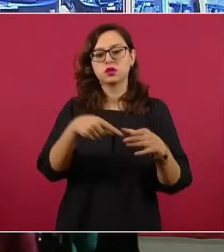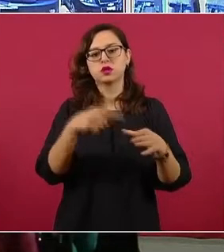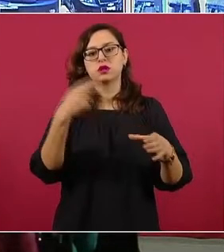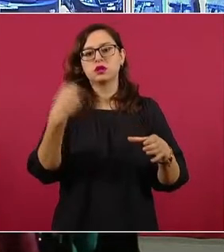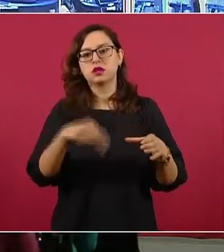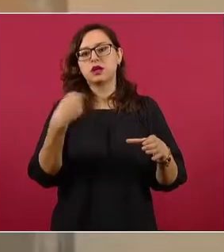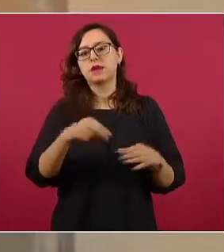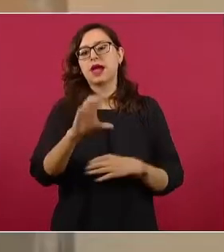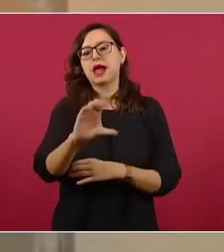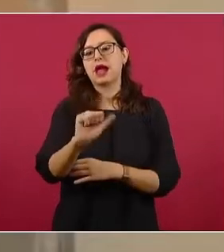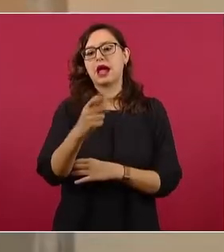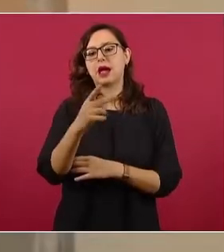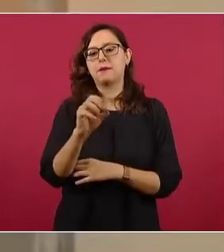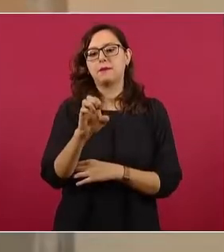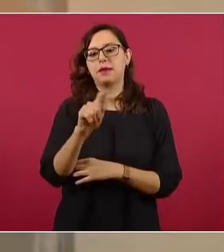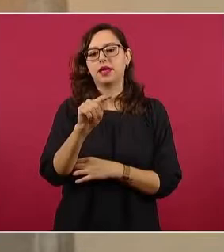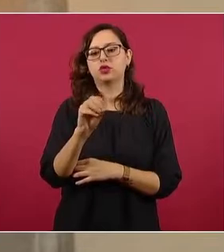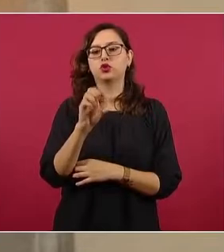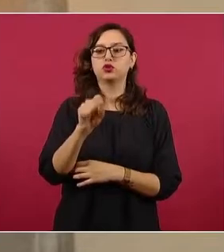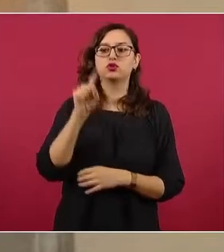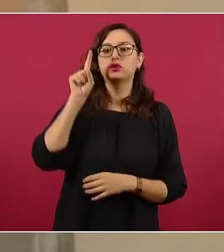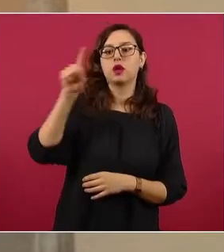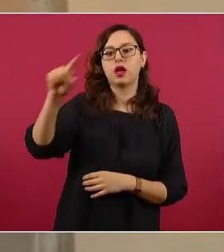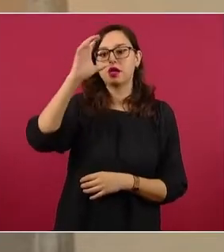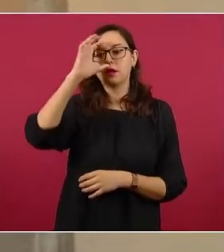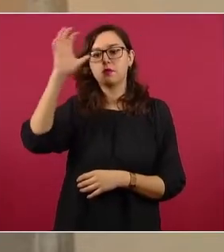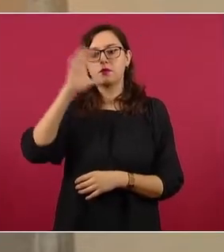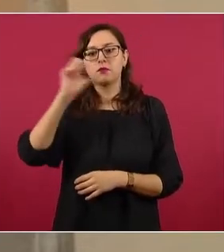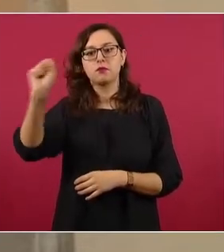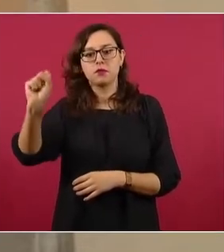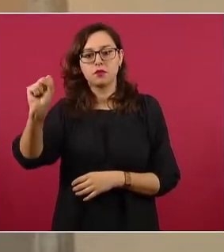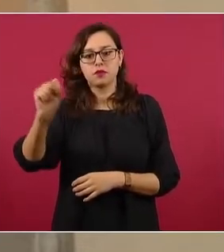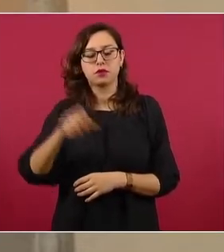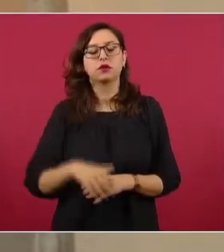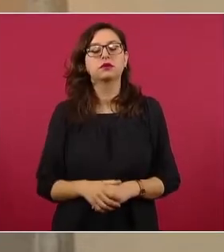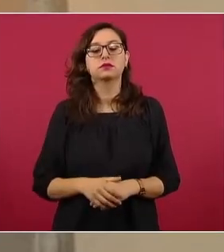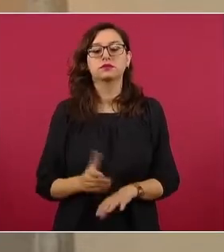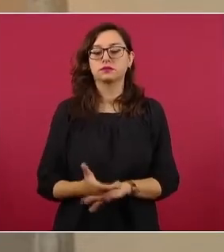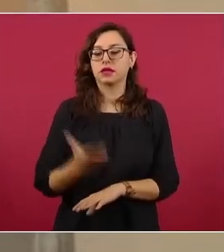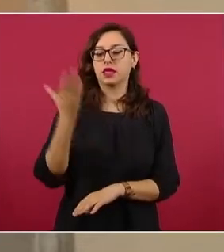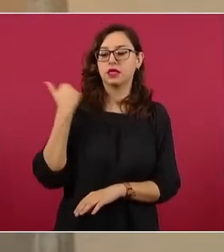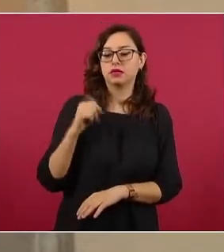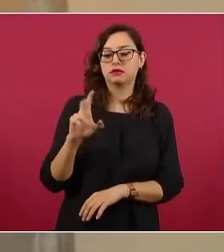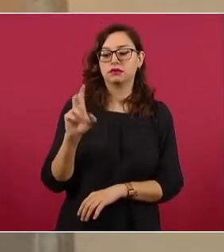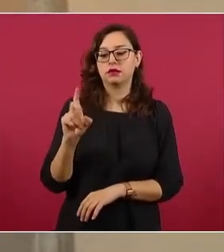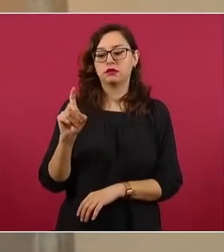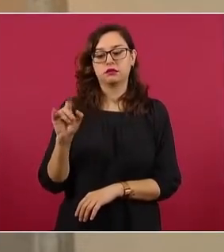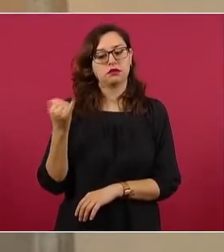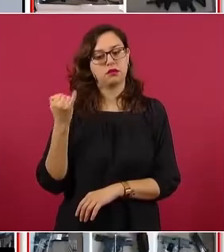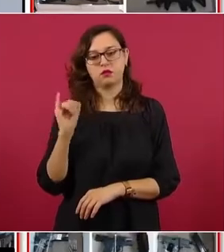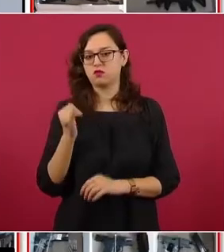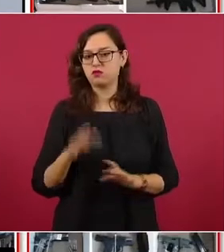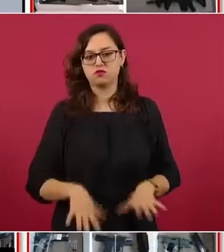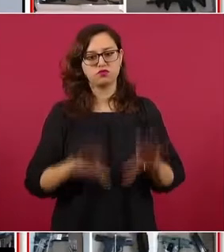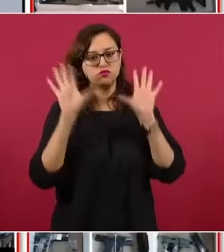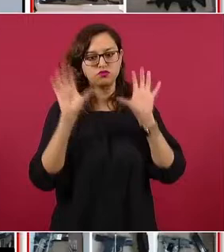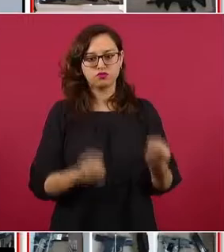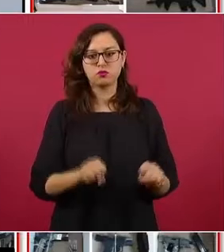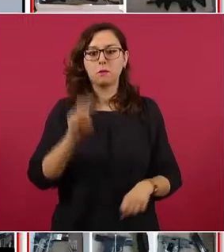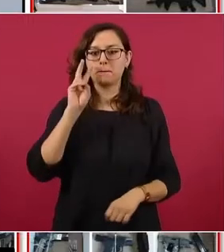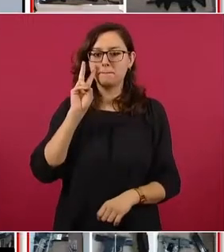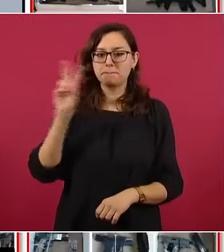Capetos en el estado de Morelos. Esto fue el pasado 30 de junio en una